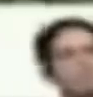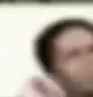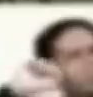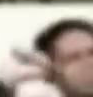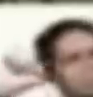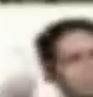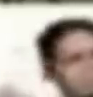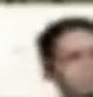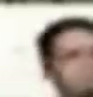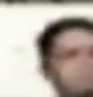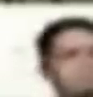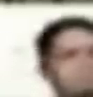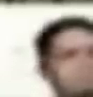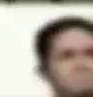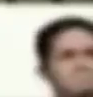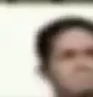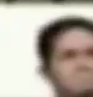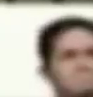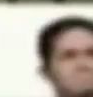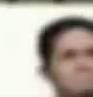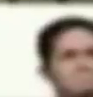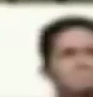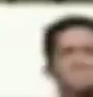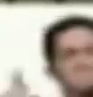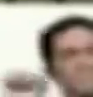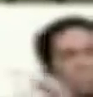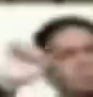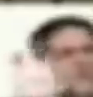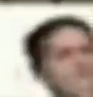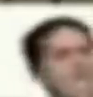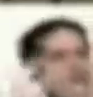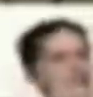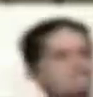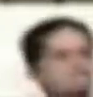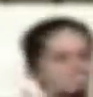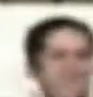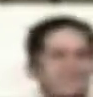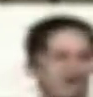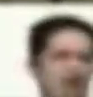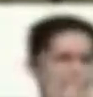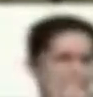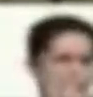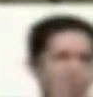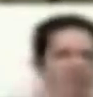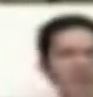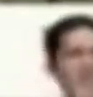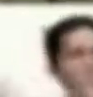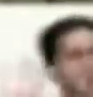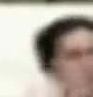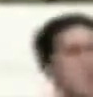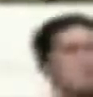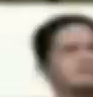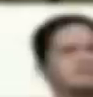chon malo y barato que hace esta oligarquía quién necesita